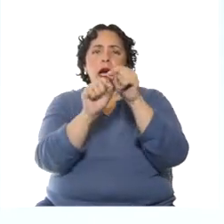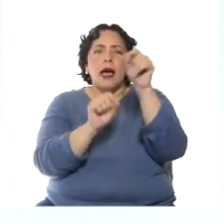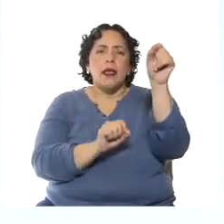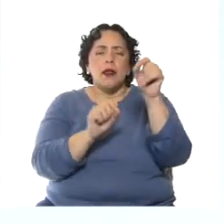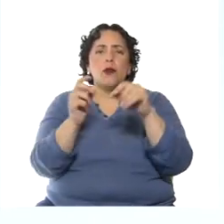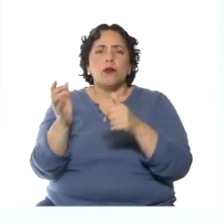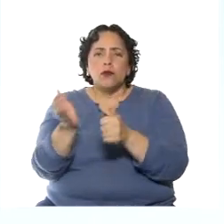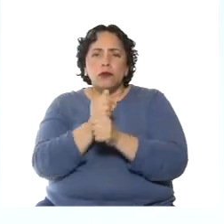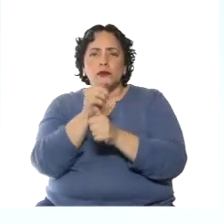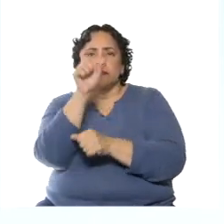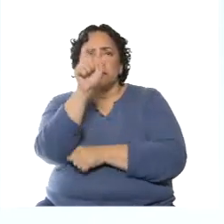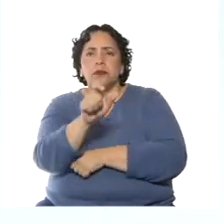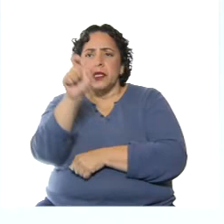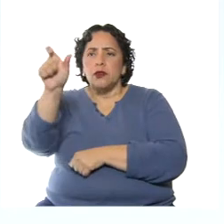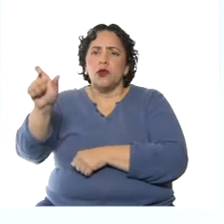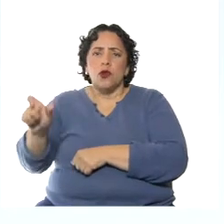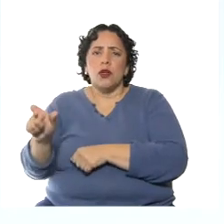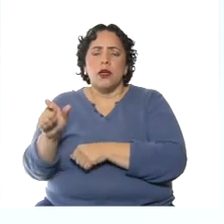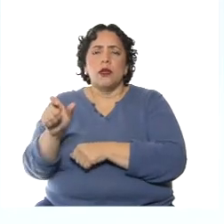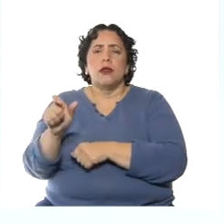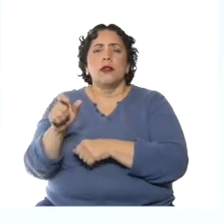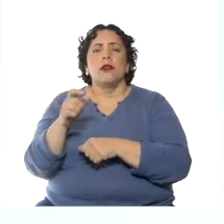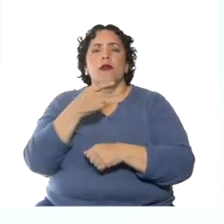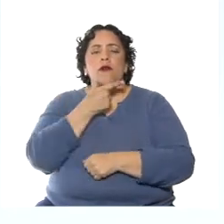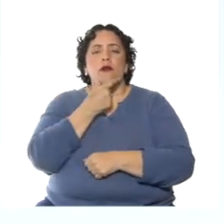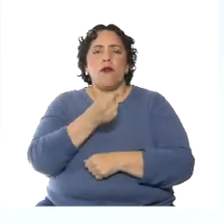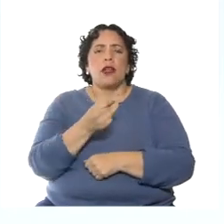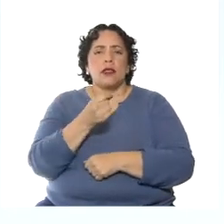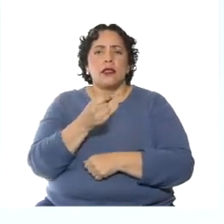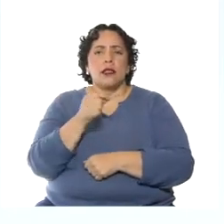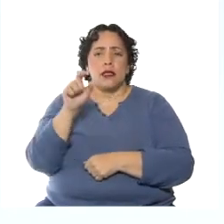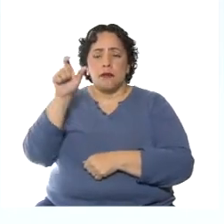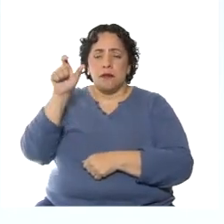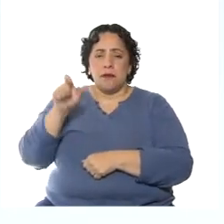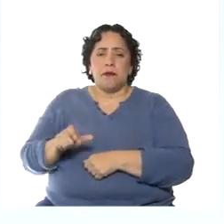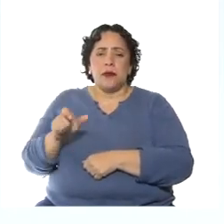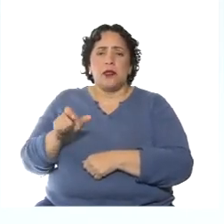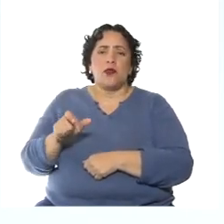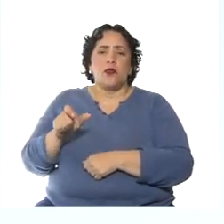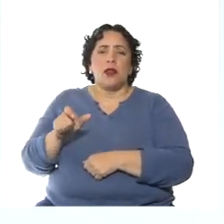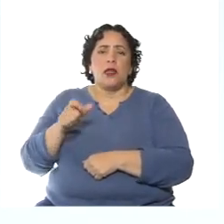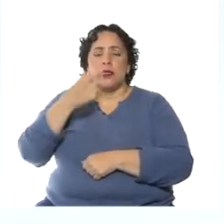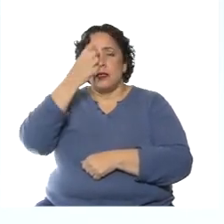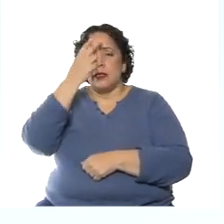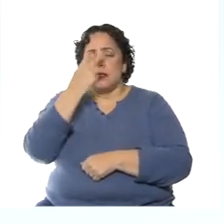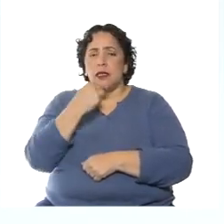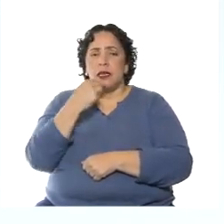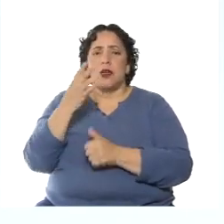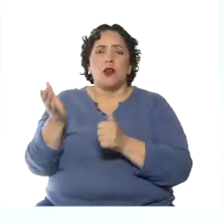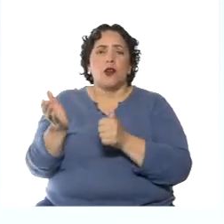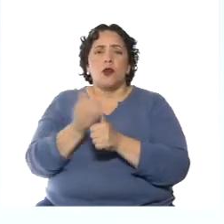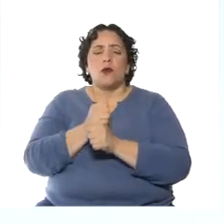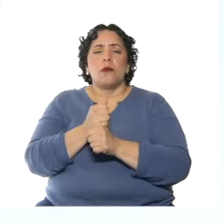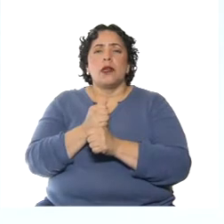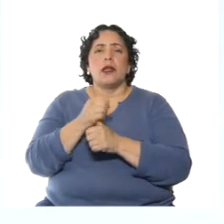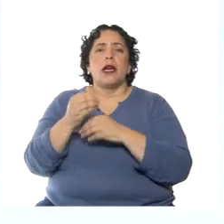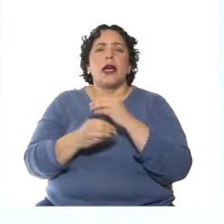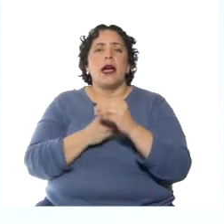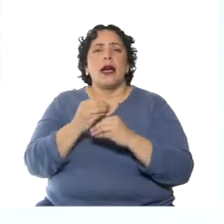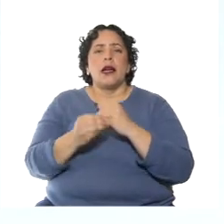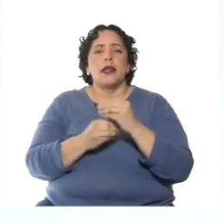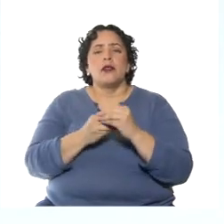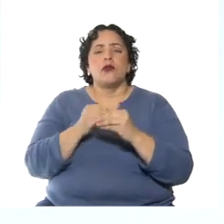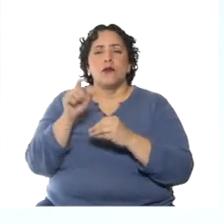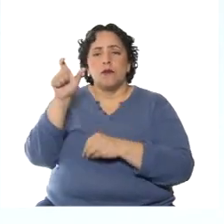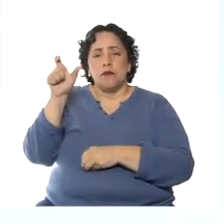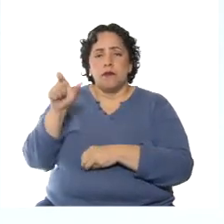¿verdad? Y ubicamos a la persona en esas coordenadas, es más fácil que ellos comprendan las ubicaciones geográficas. Si nos vamos al hecho de que